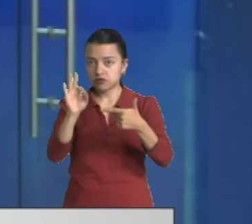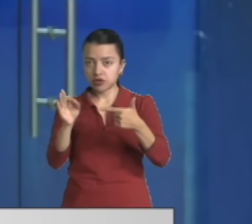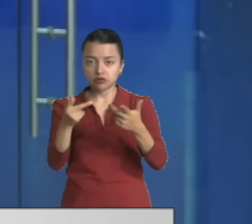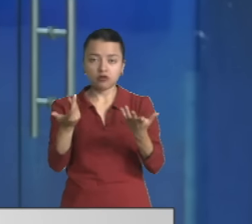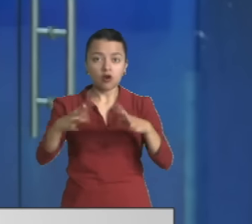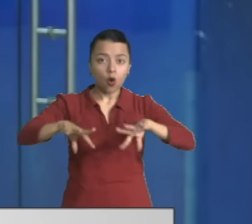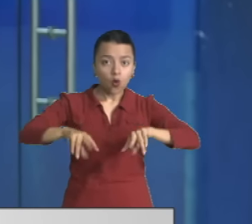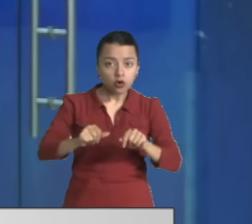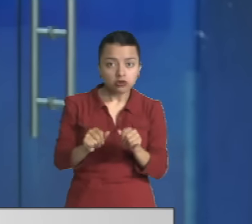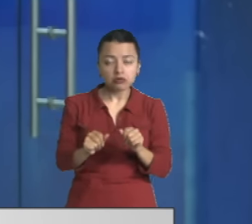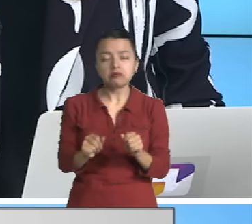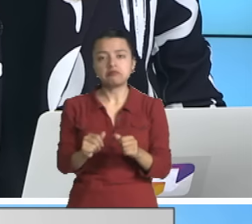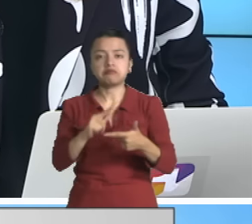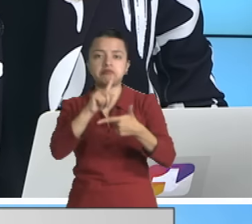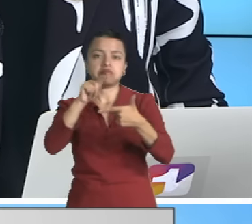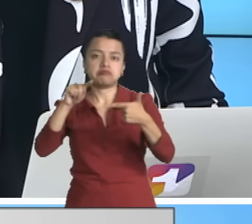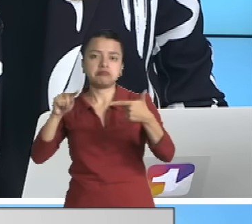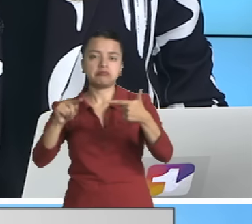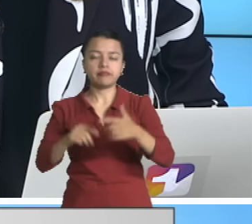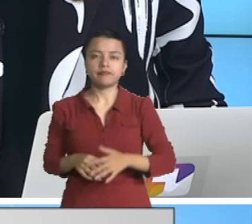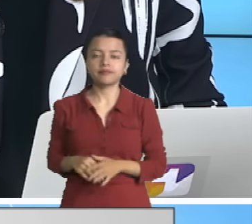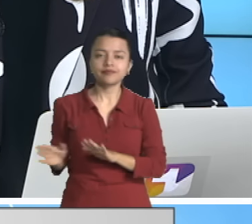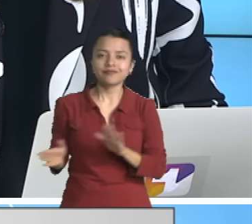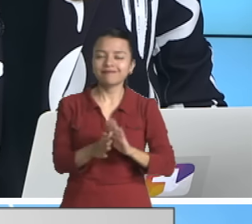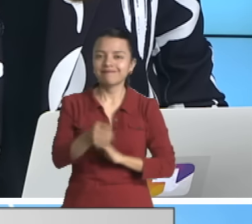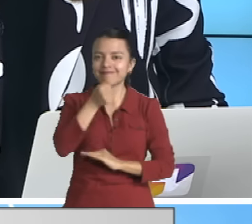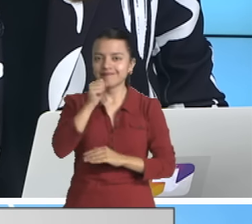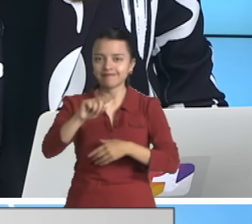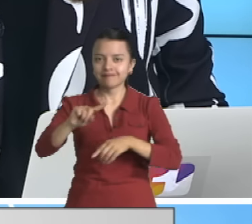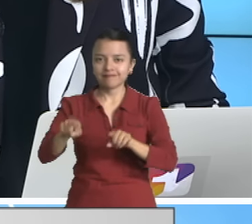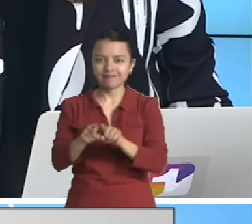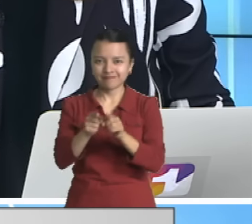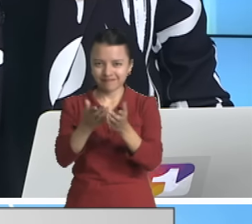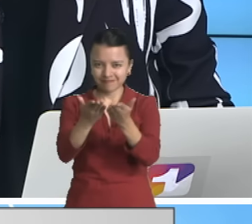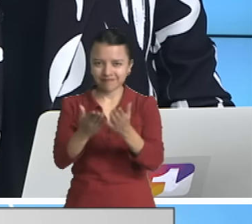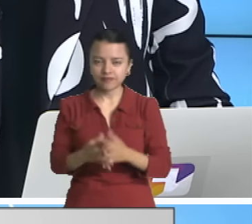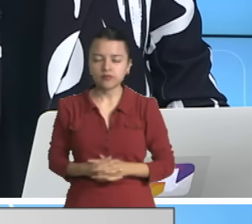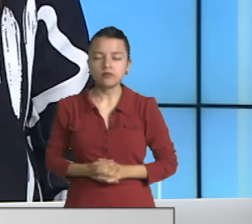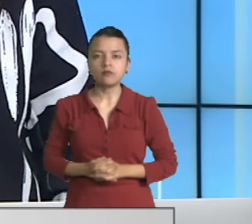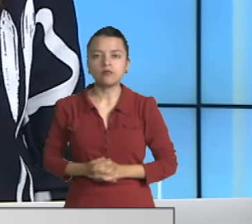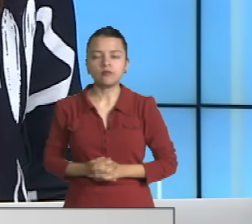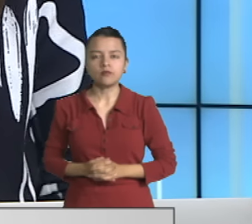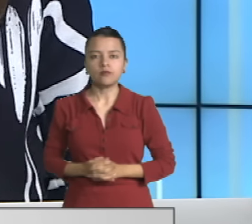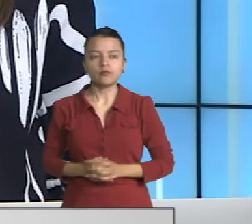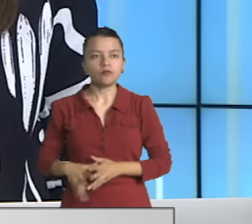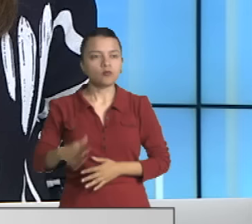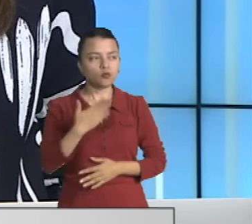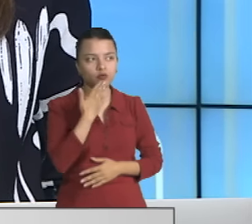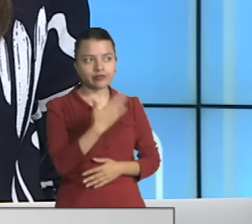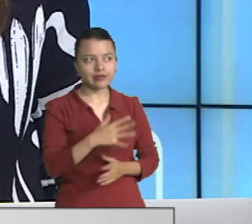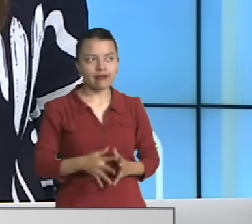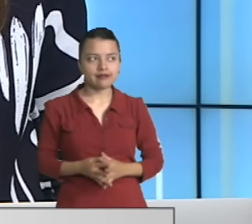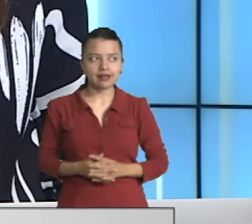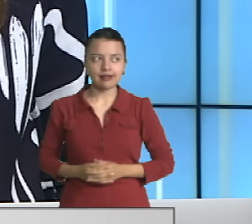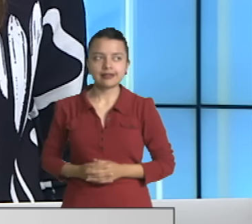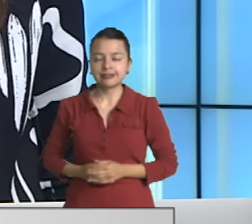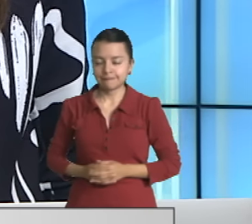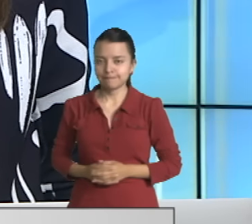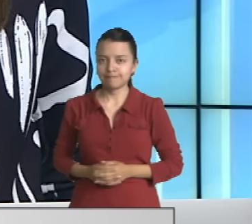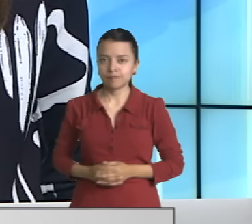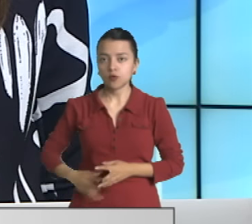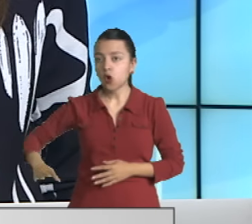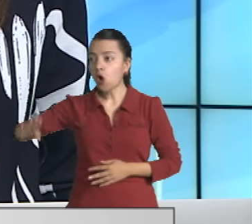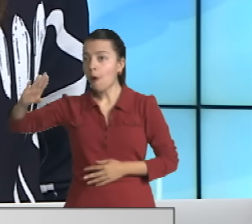ahora toda la información desde la Interpol. Stig Luengas para Noticentro 1 CMI. Stig, muchas gracias. Un auxiliar de policía y